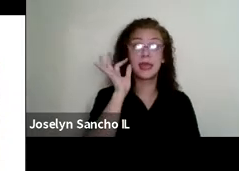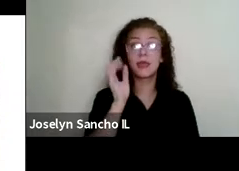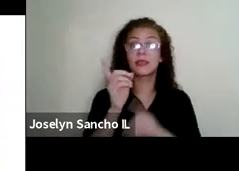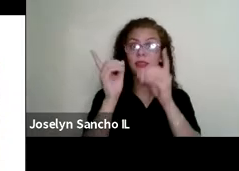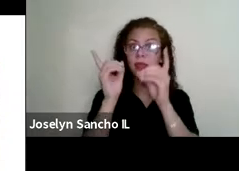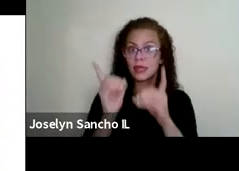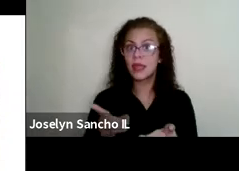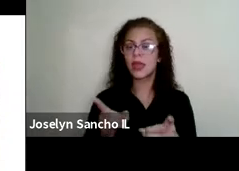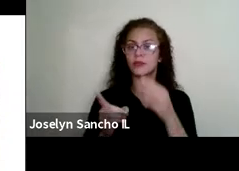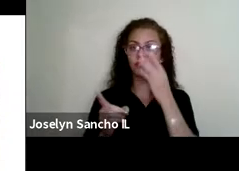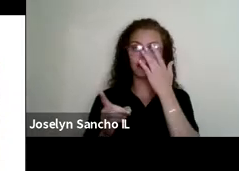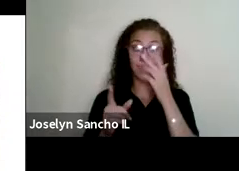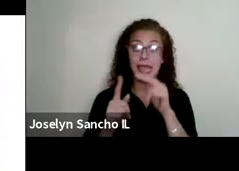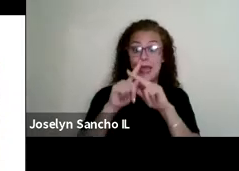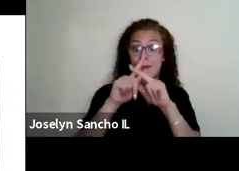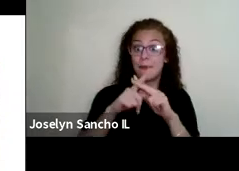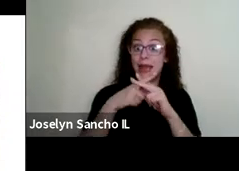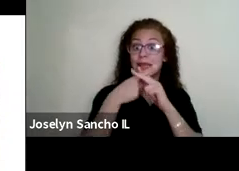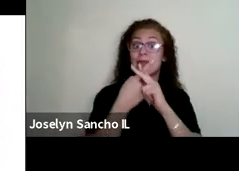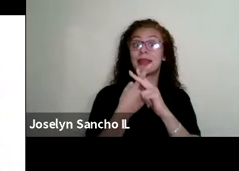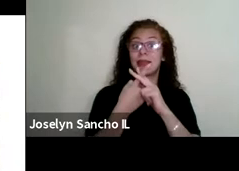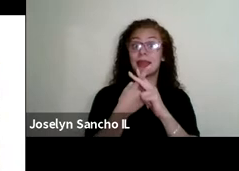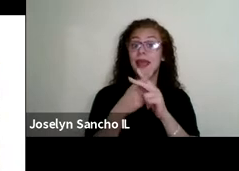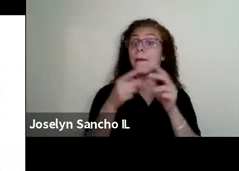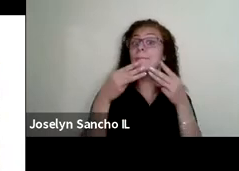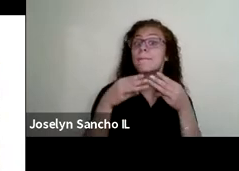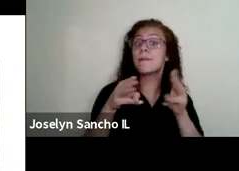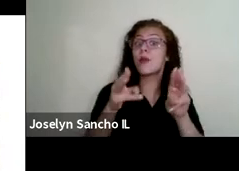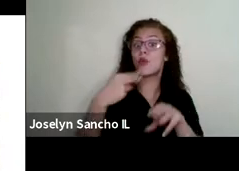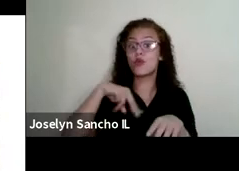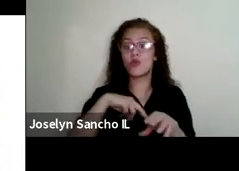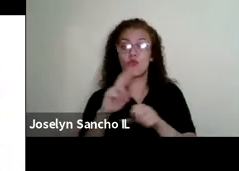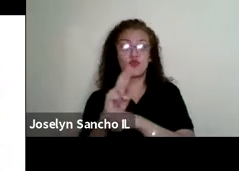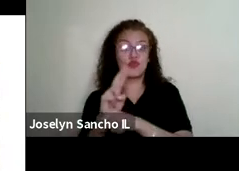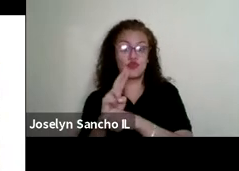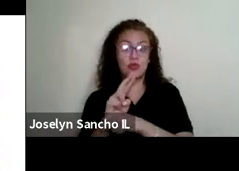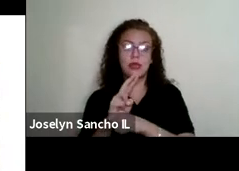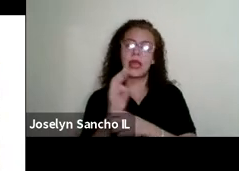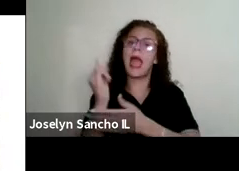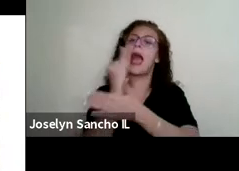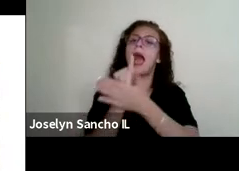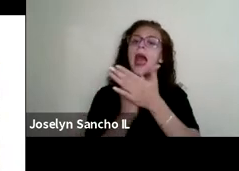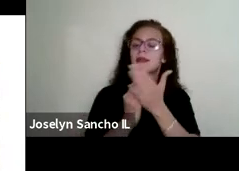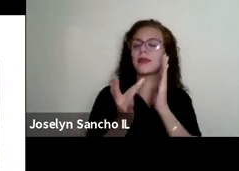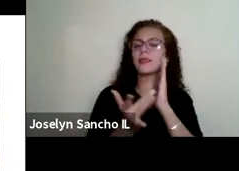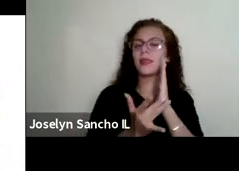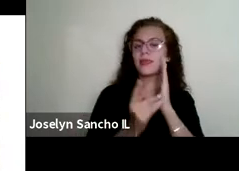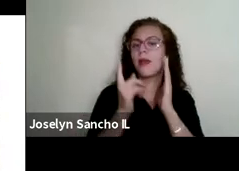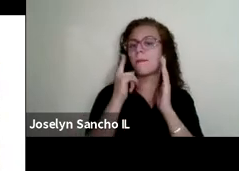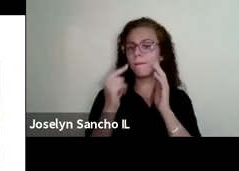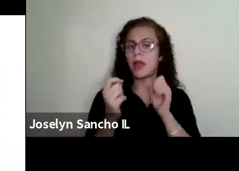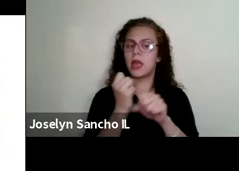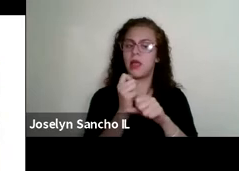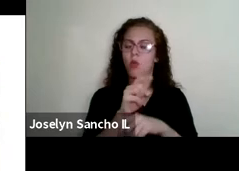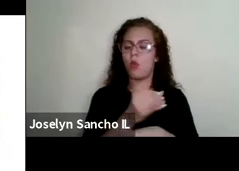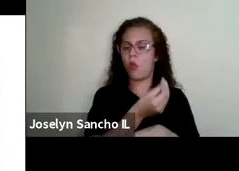decidieron a partir de la metodología que nosotras utilizamos es el arte digital para trabajar con las